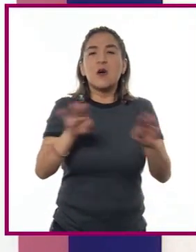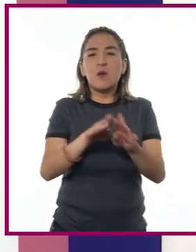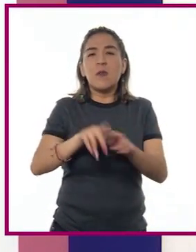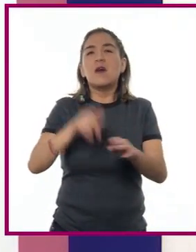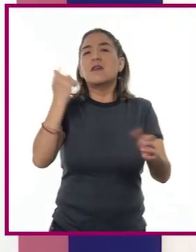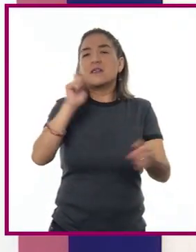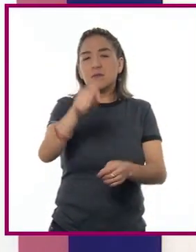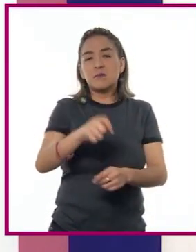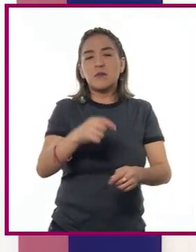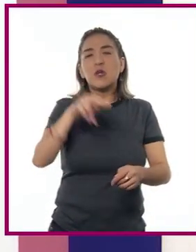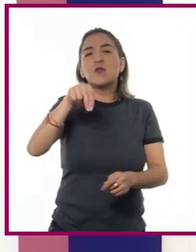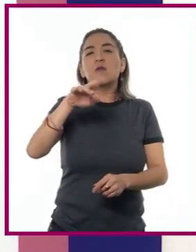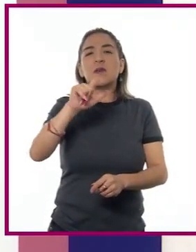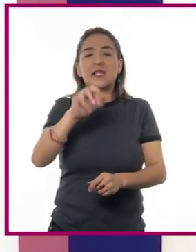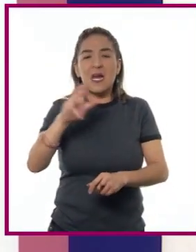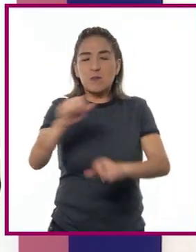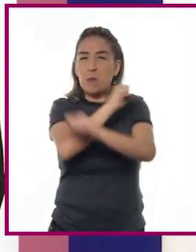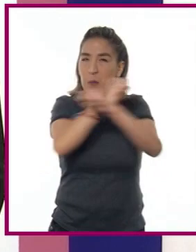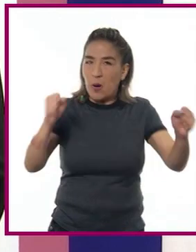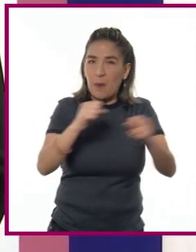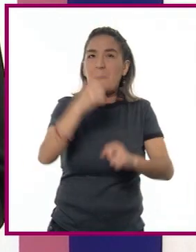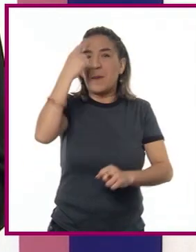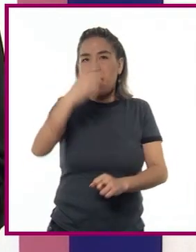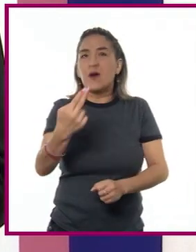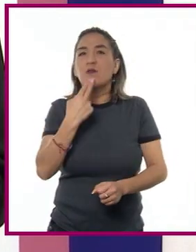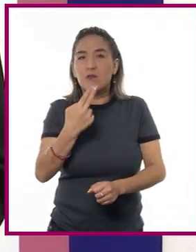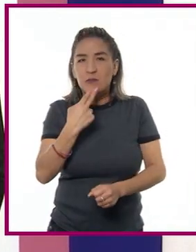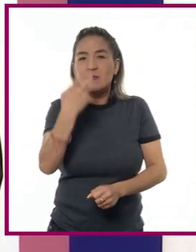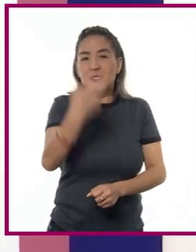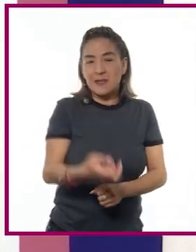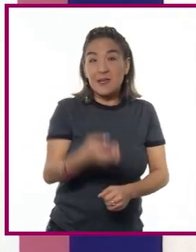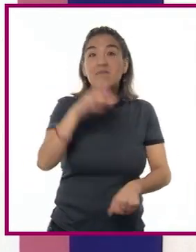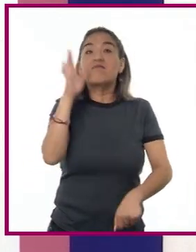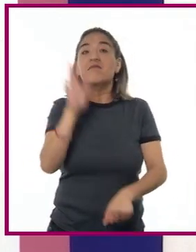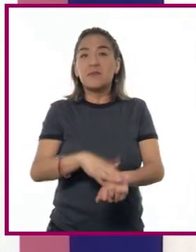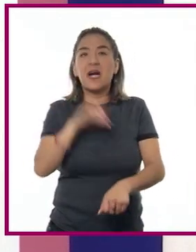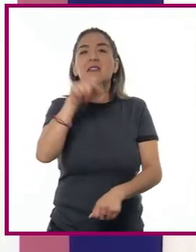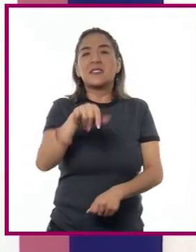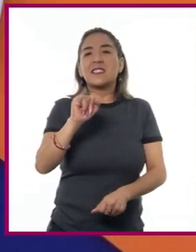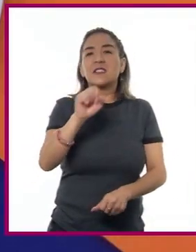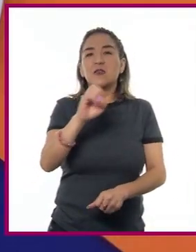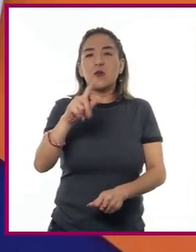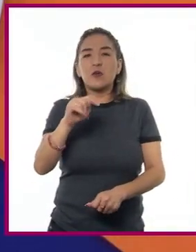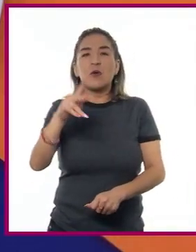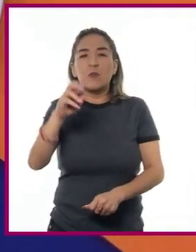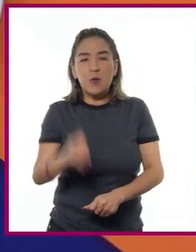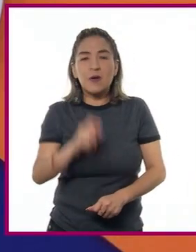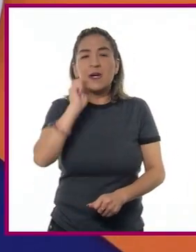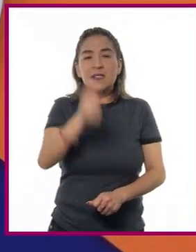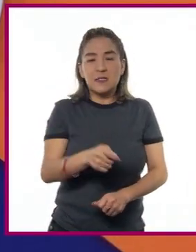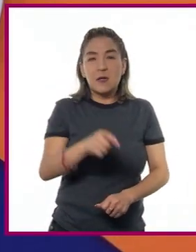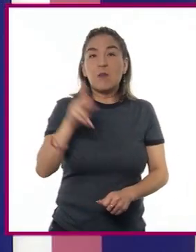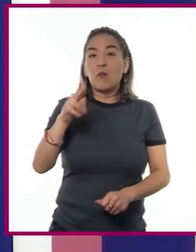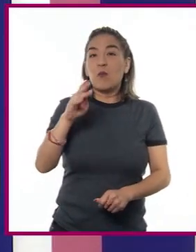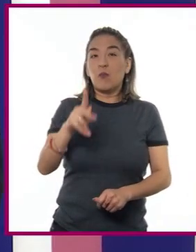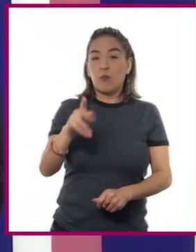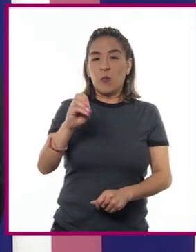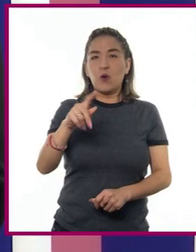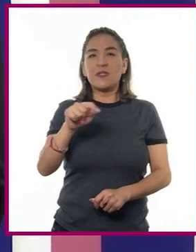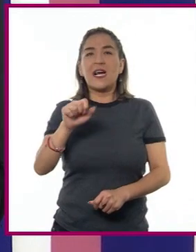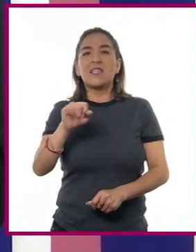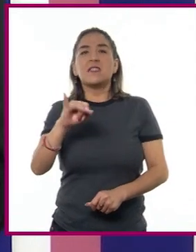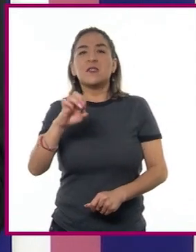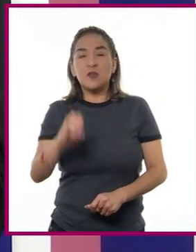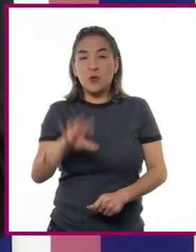nucleares. También el torio es un elemento radioactivo natural. Y tenemos isótopos radioactivos, por ejemplo el potasio 40,